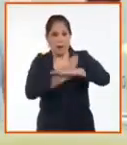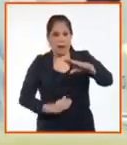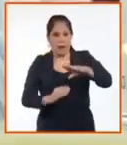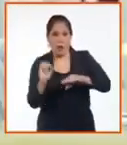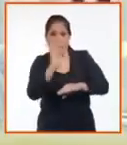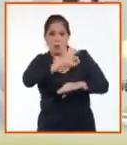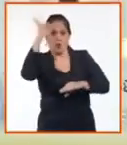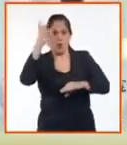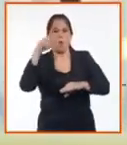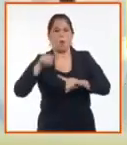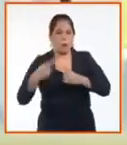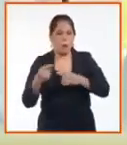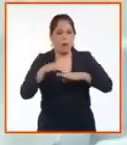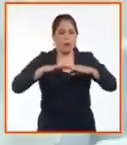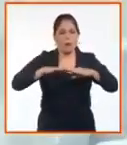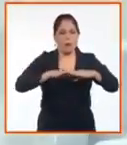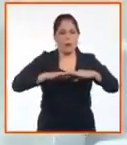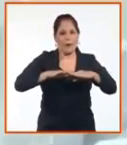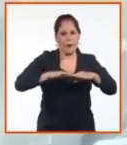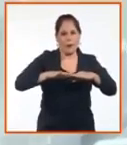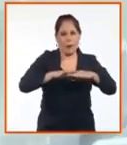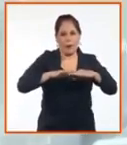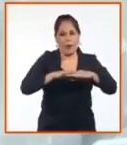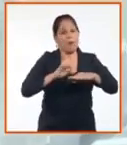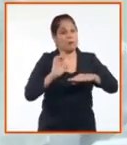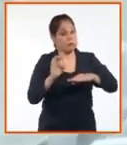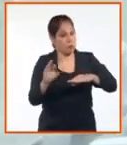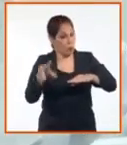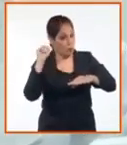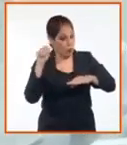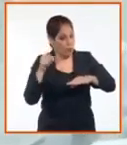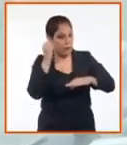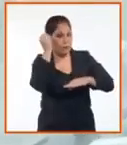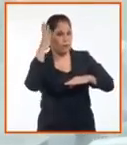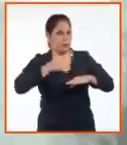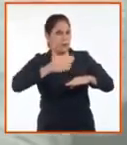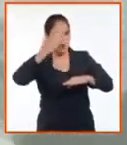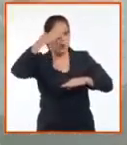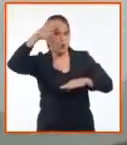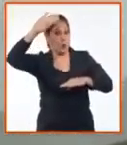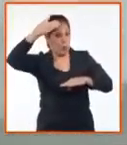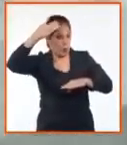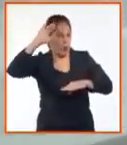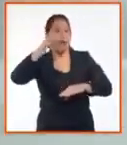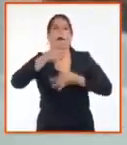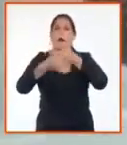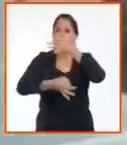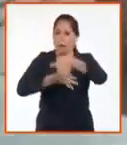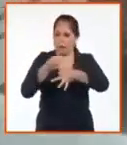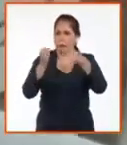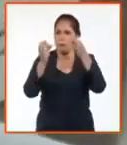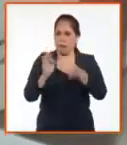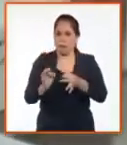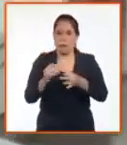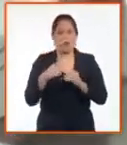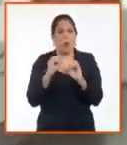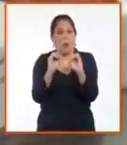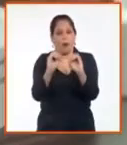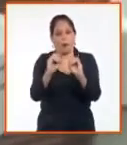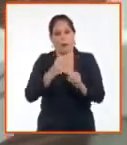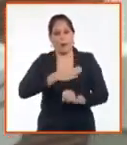con el uso de este medicamento no haya si pudiéramos mencionar otros que forman parte del cuadro básico que son originales